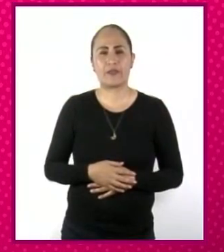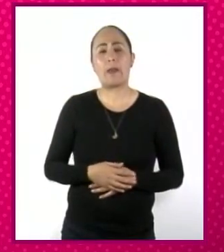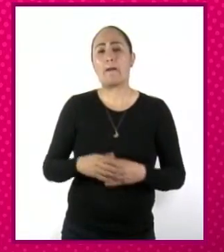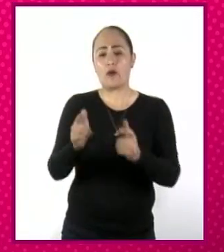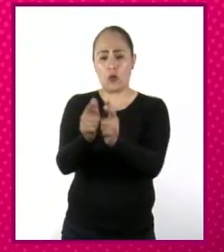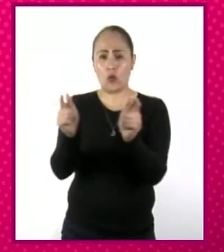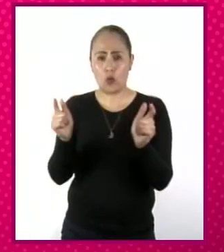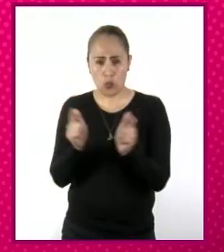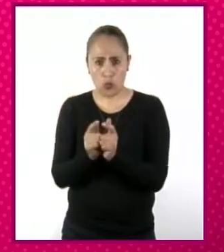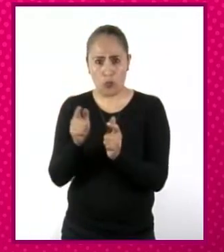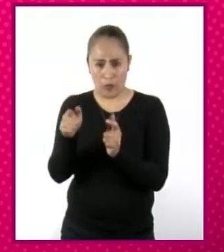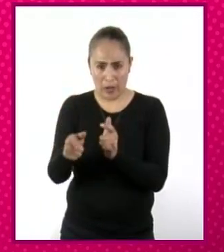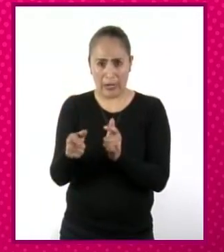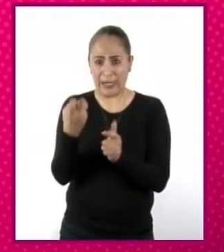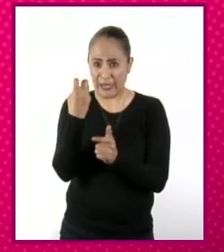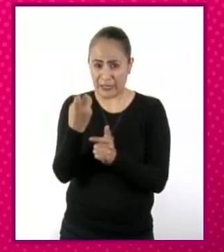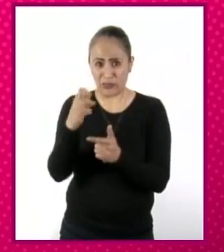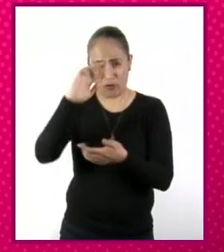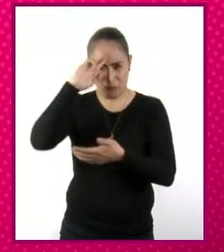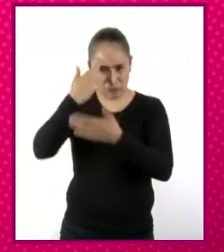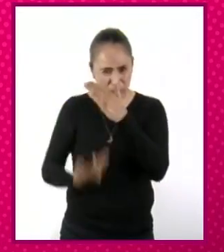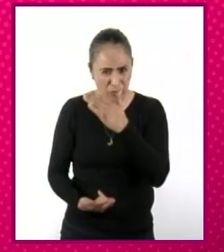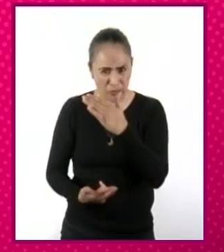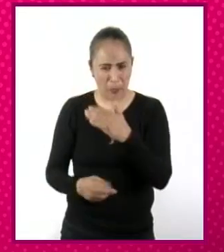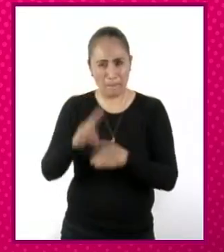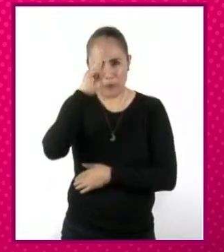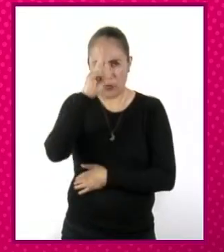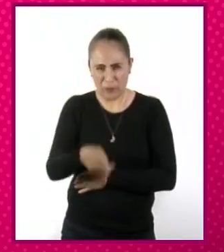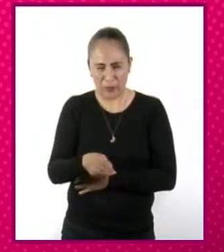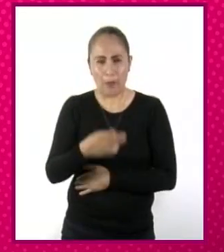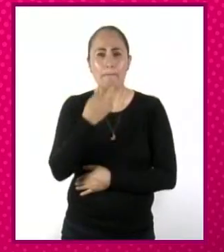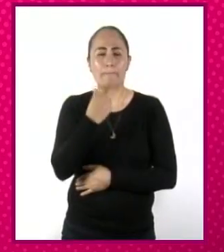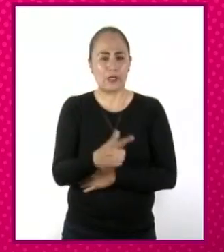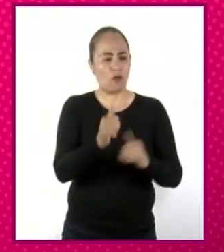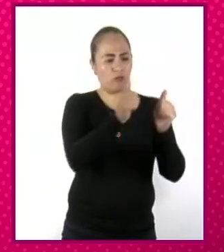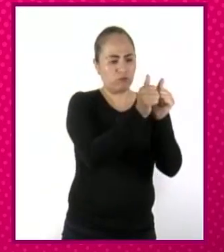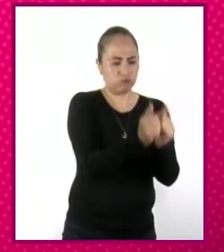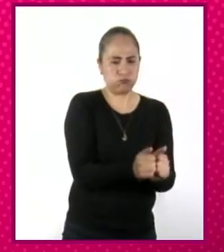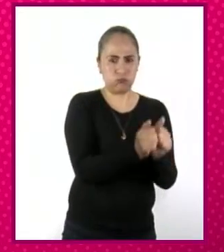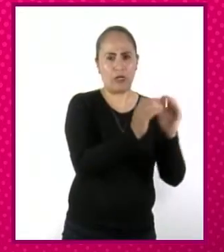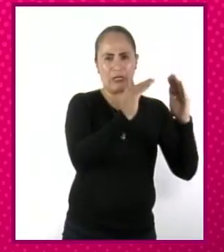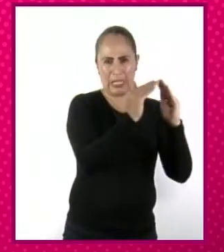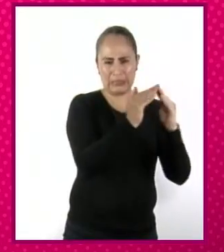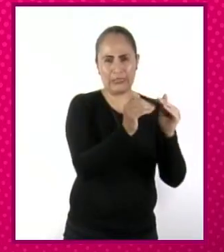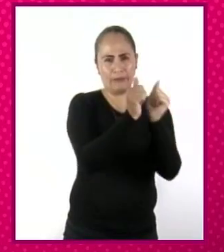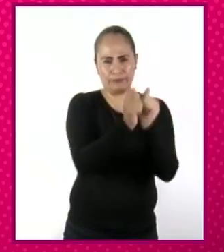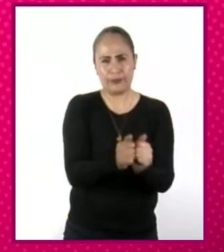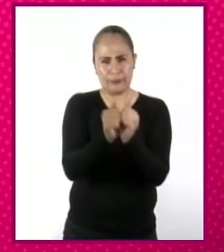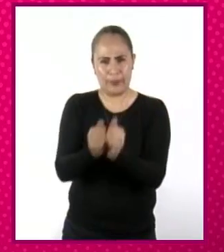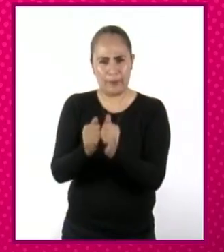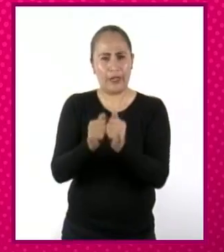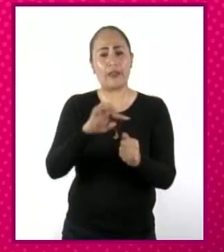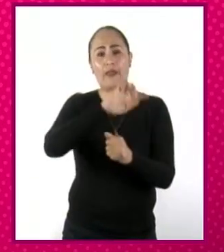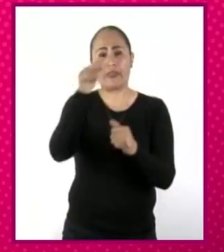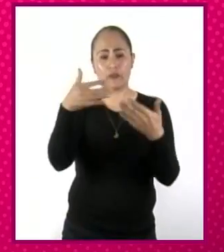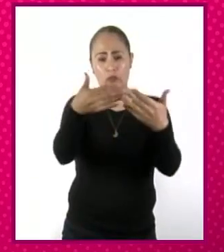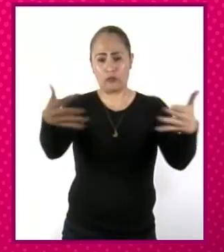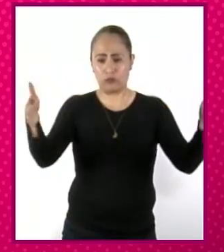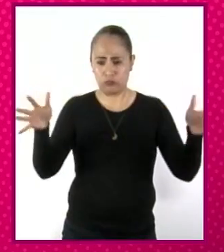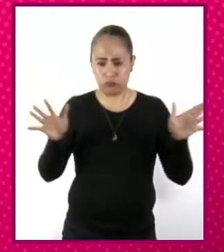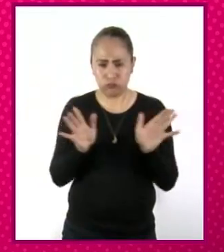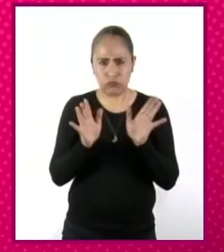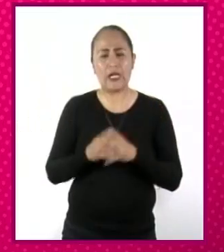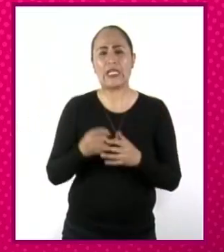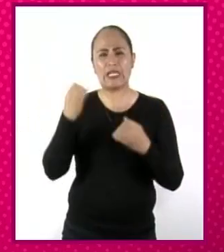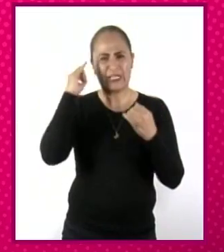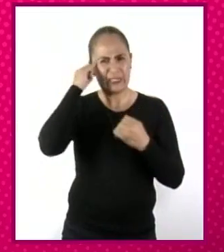en la cual desaparece la propiedad comunal y se obliga a los indios a organizarse en lotes individuales y a cercar los mismos. Muchos indígenas no